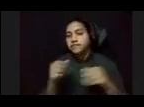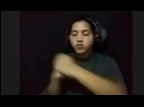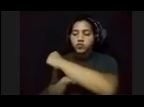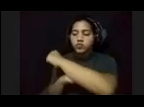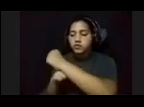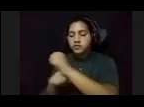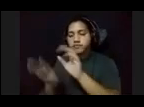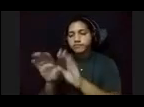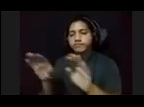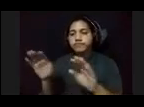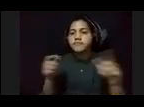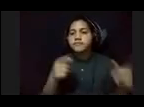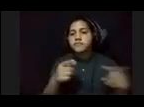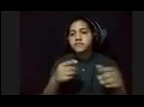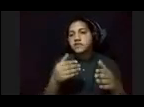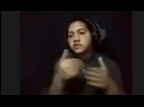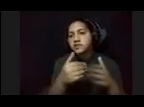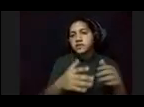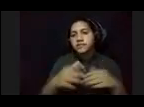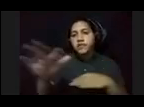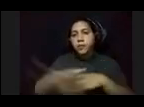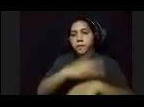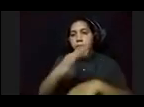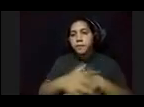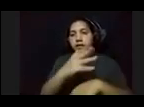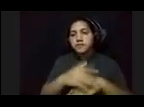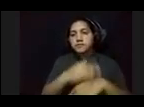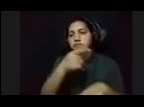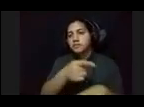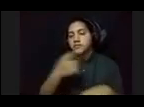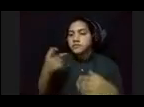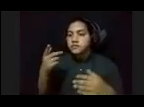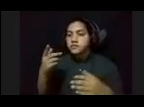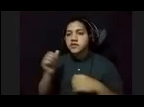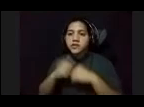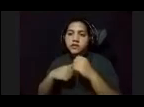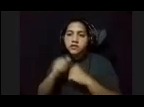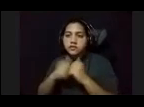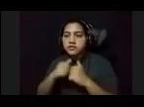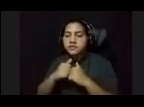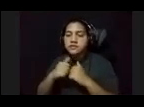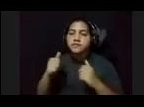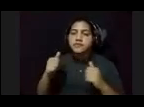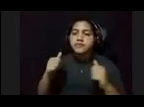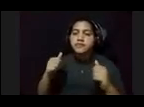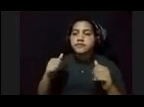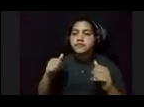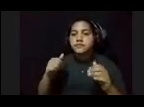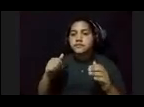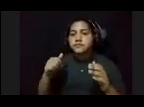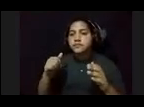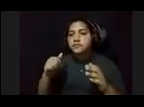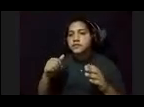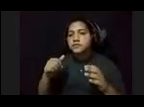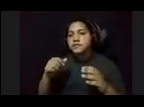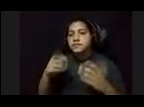norte, a orillas del mar. Lo describe como un edificio que responde a las exigencias de la población. Otra